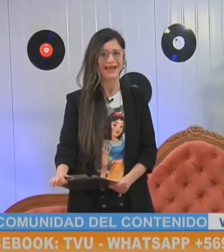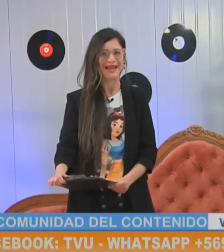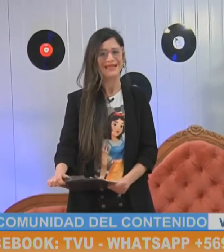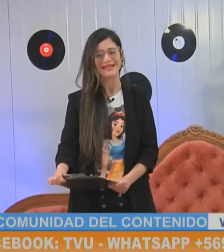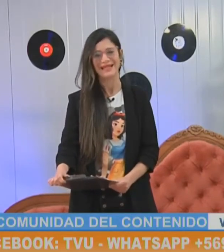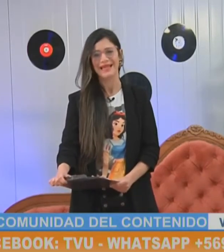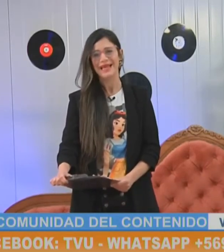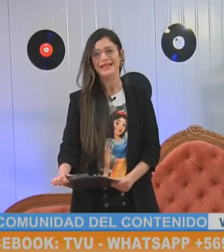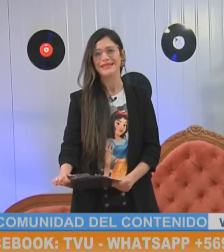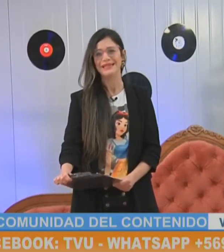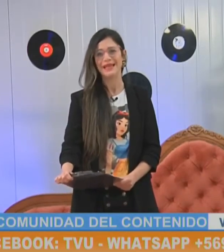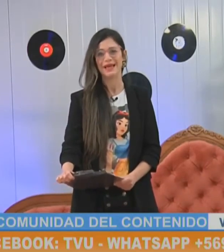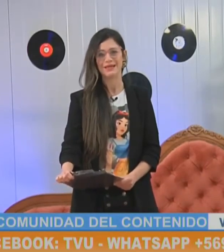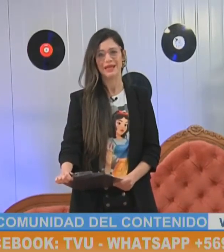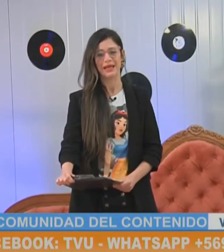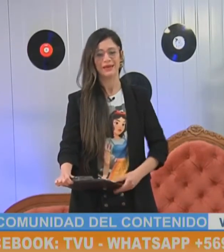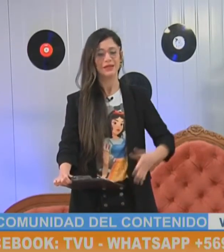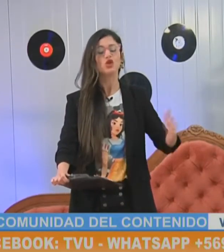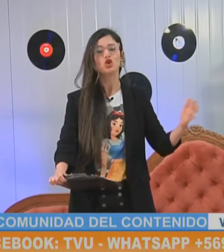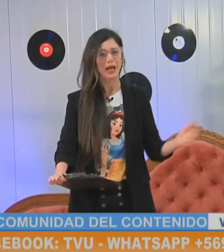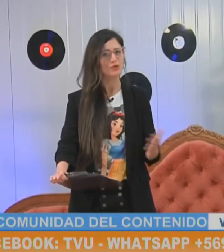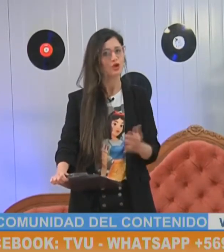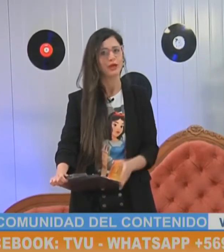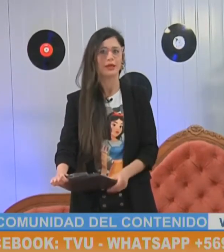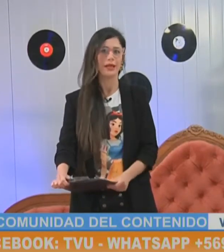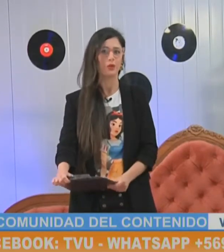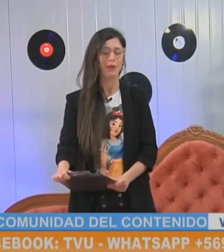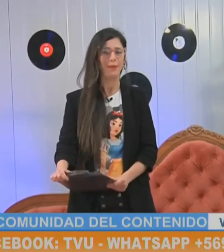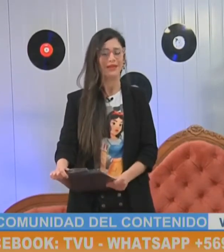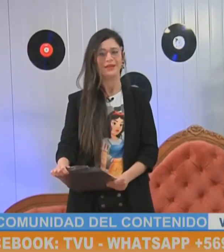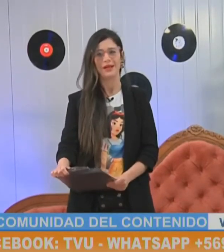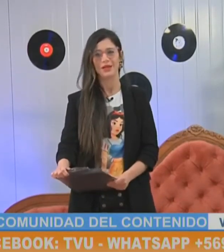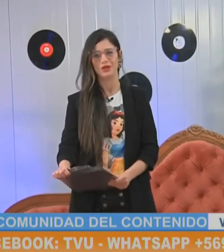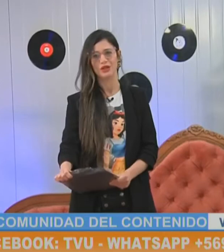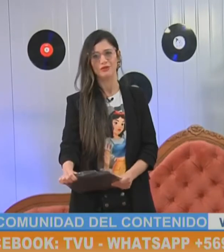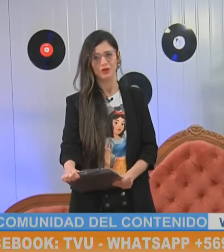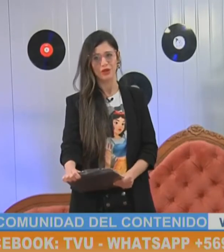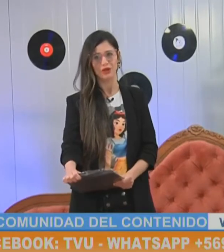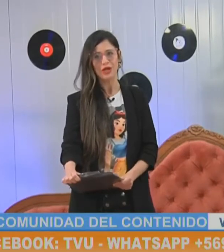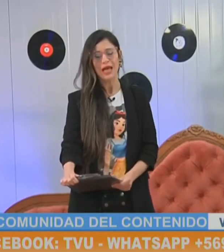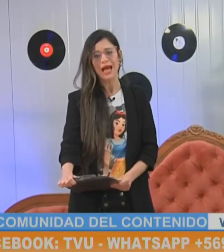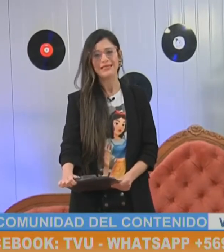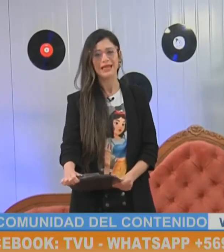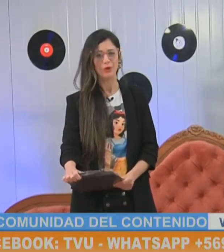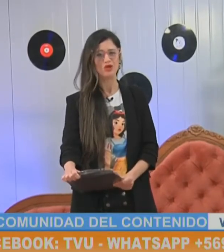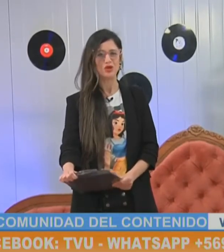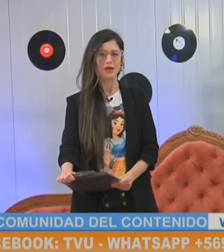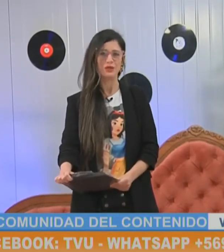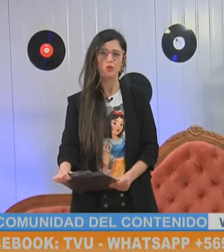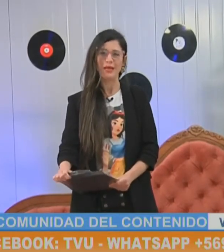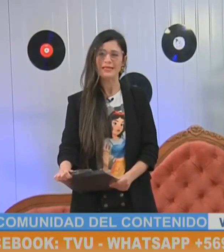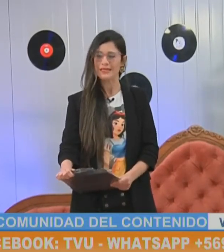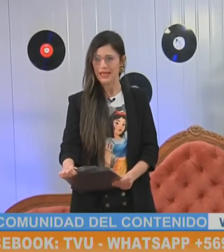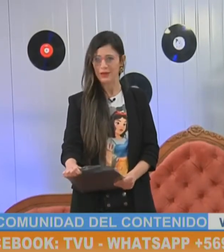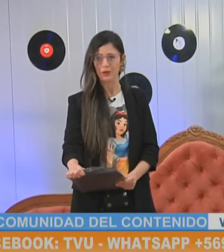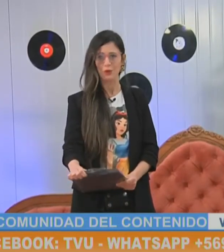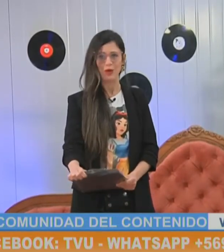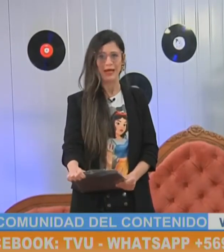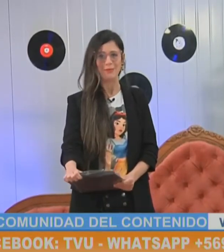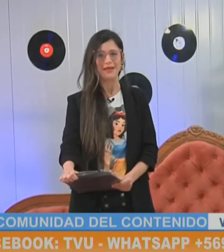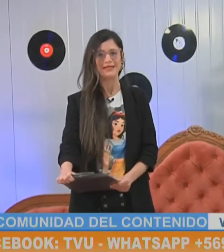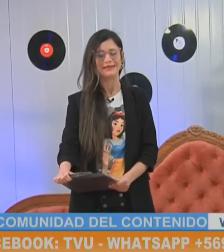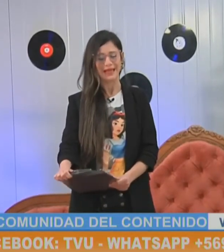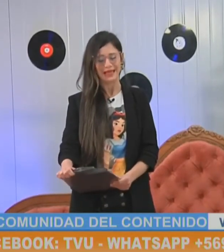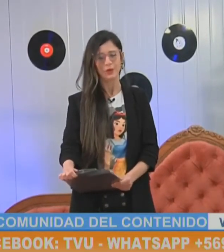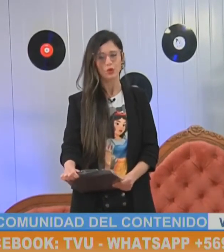que se realicen distintos colapsos en algunas partes de la región del Biobío, así que por eso se nos hace súper necesario como